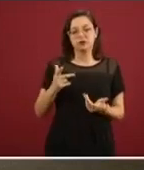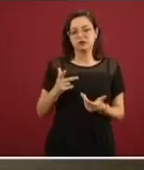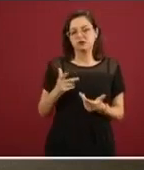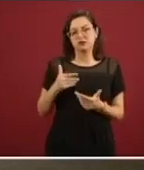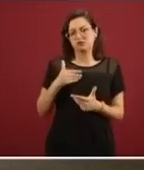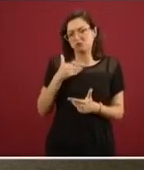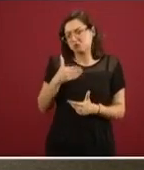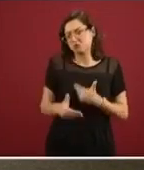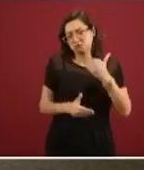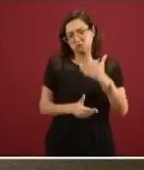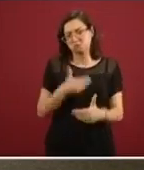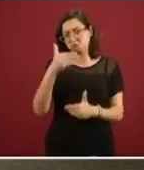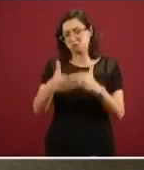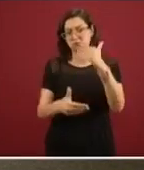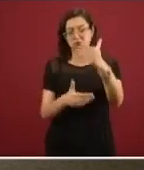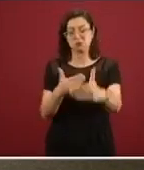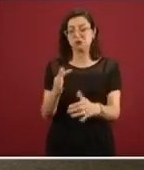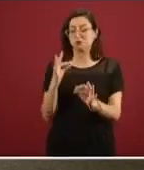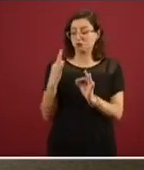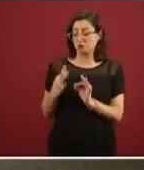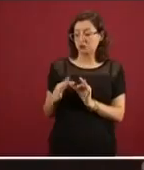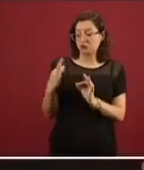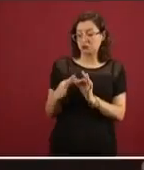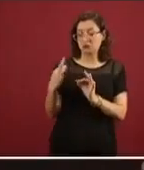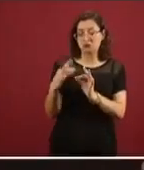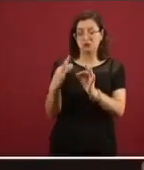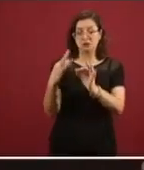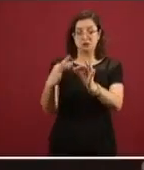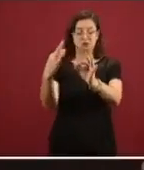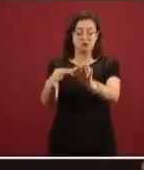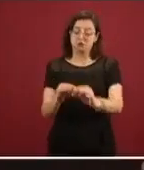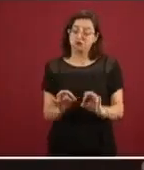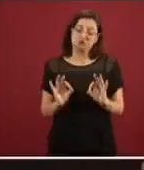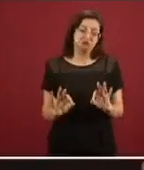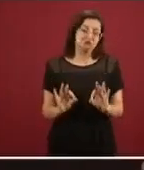Es una disciplina bastante activa, bastante